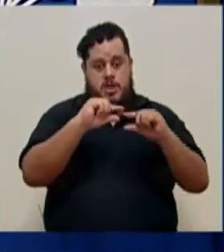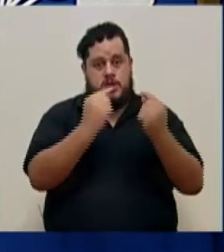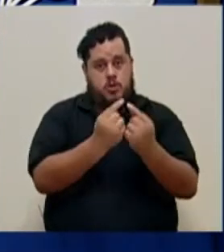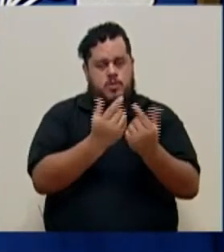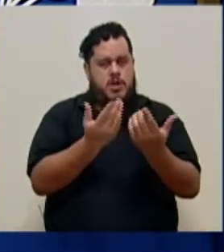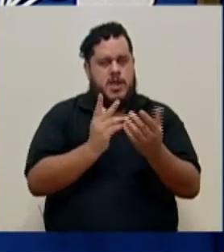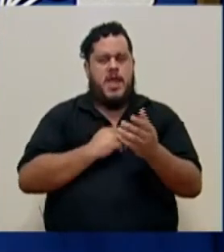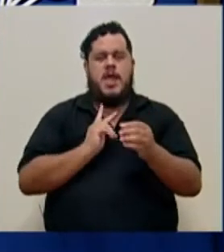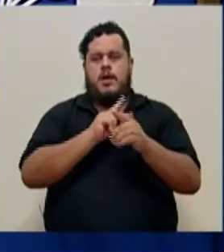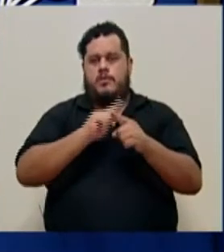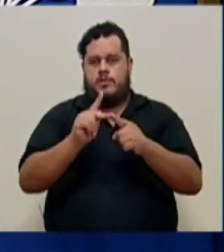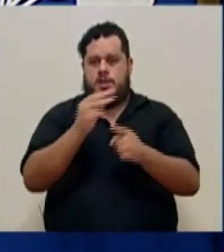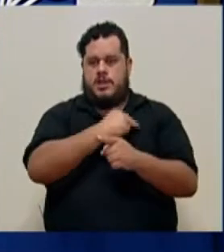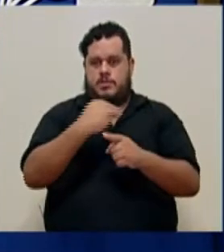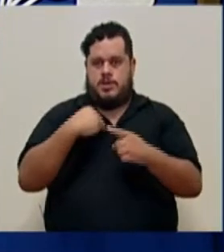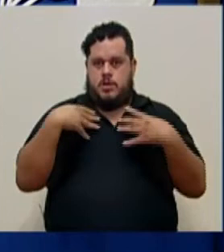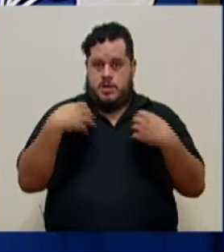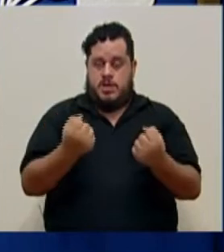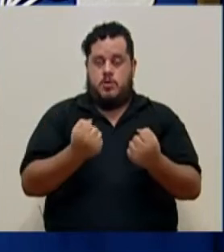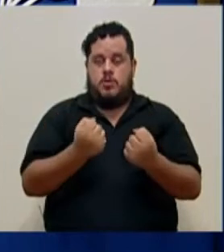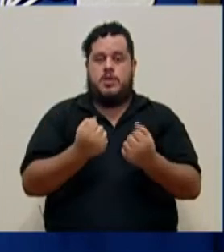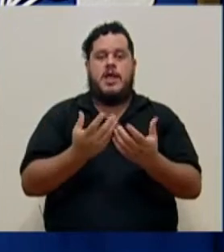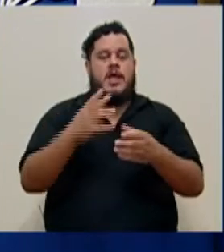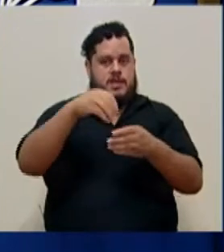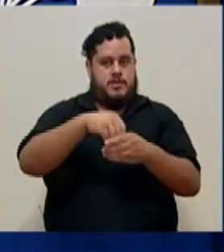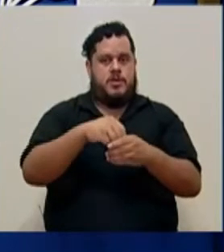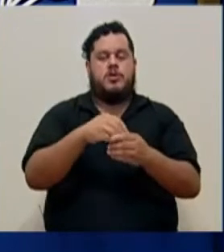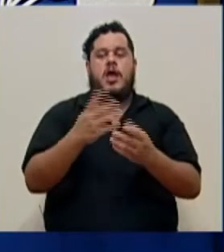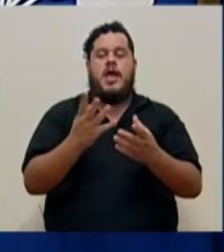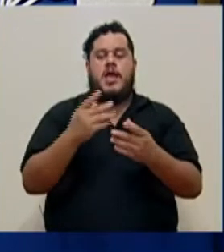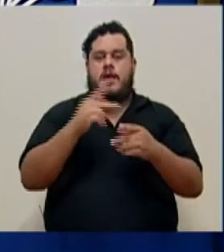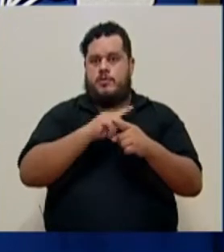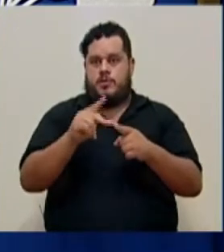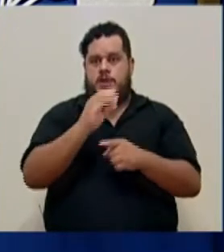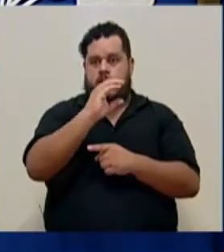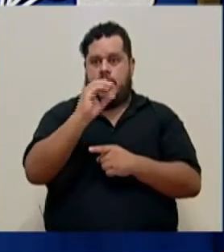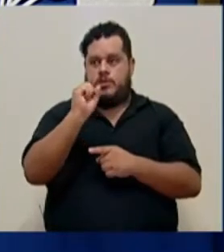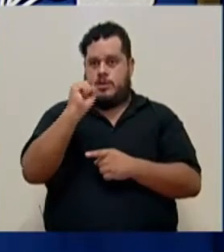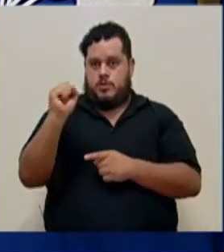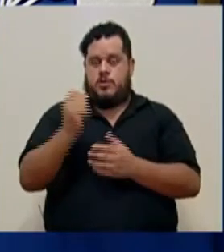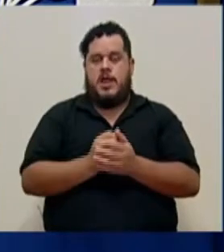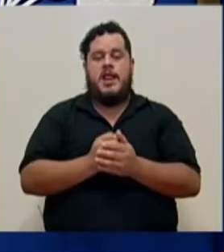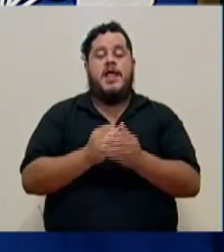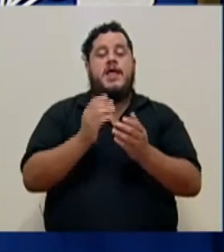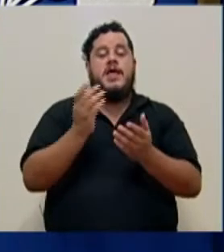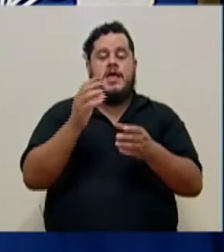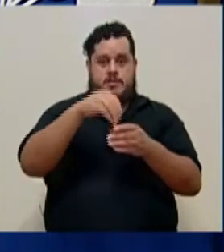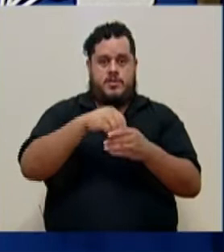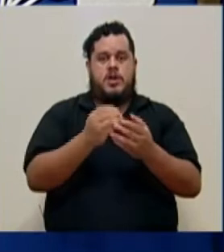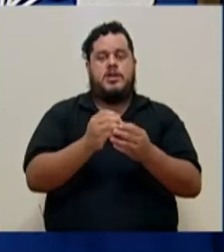por profesionales del Ministerio de Salud, de la Caja Costarricense de Seguro Social, del Organismo